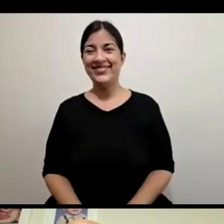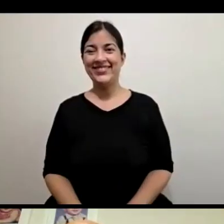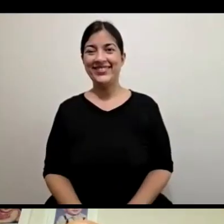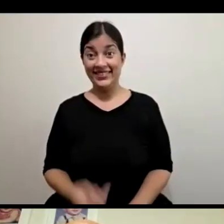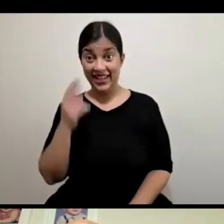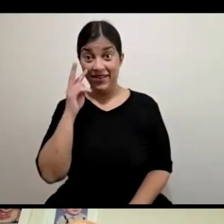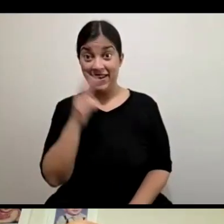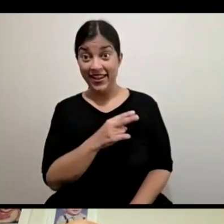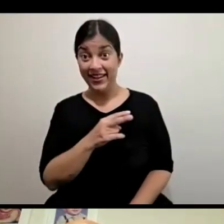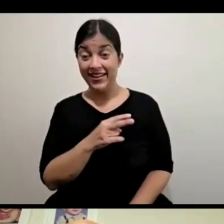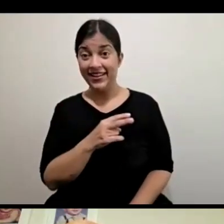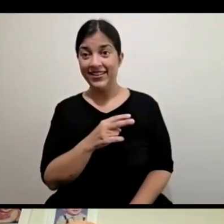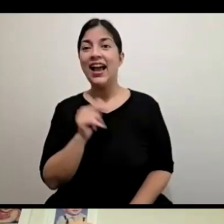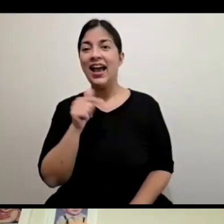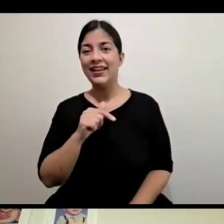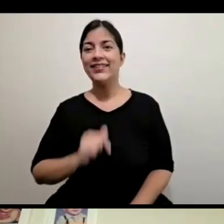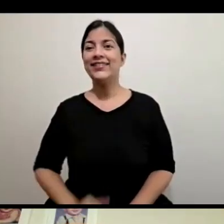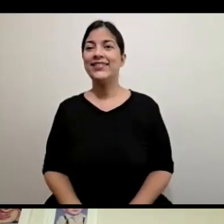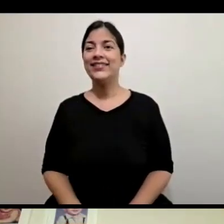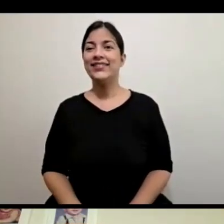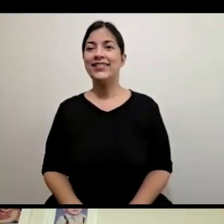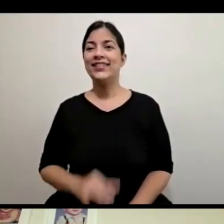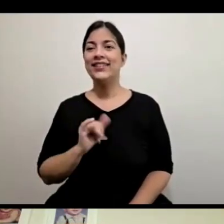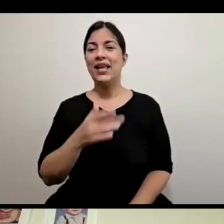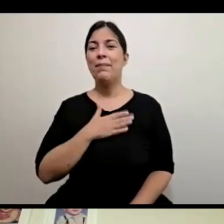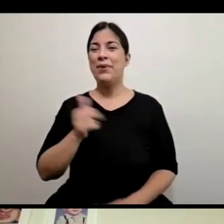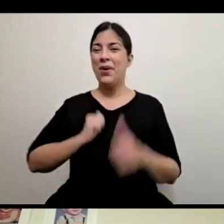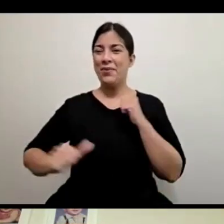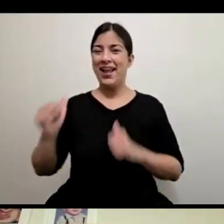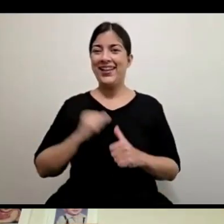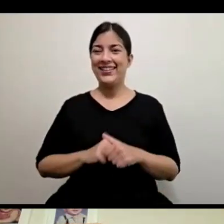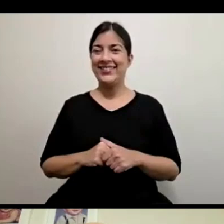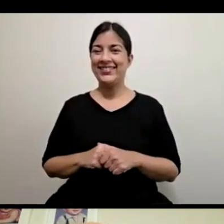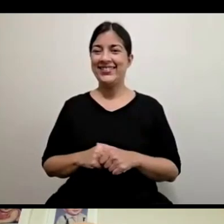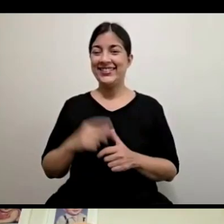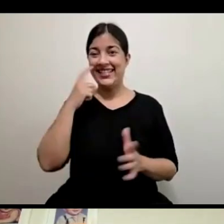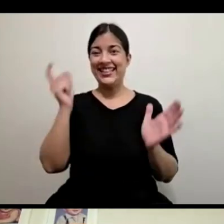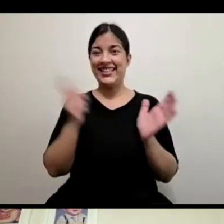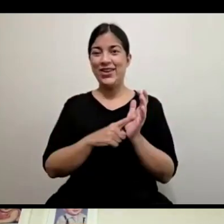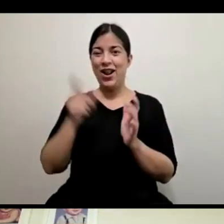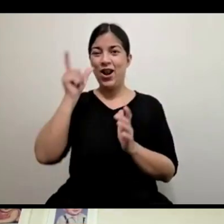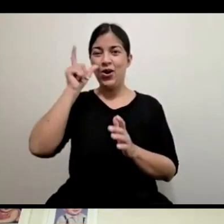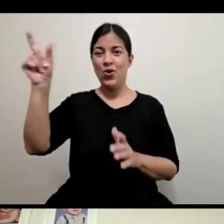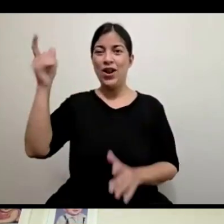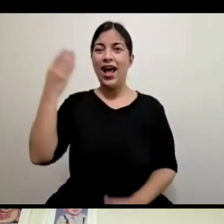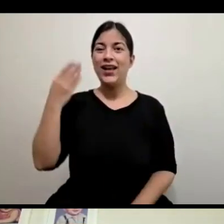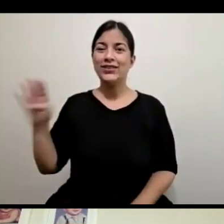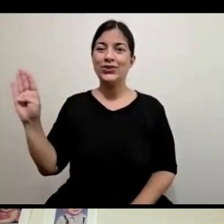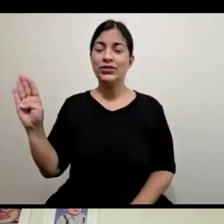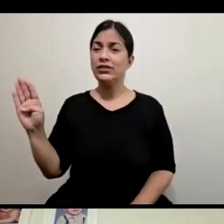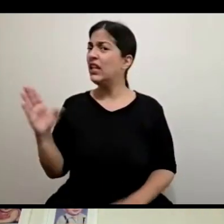Sí. Ahí está. Sí. Esa es mi obra. Testigos de la Luna Azul, 2016. ¿En qué